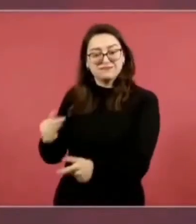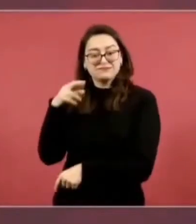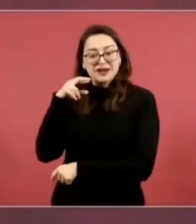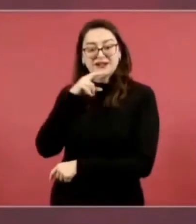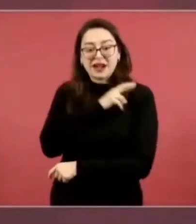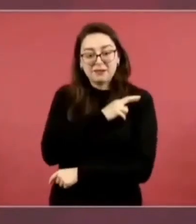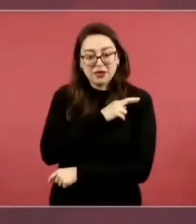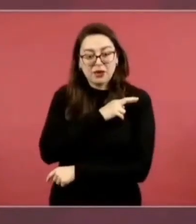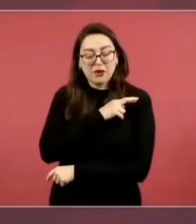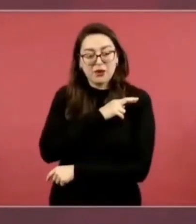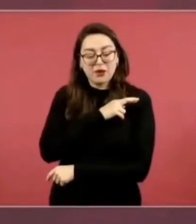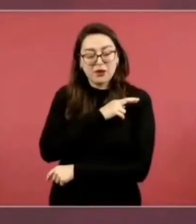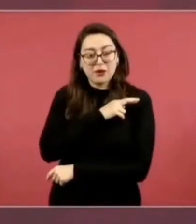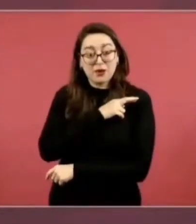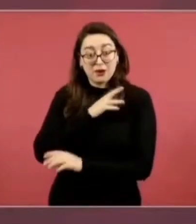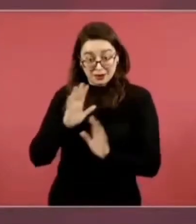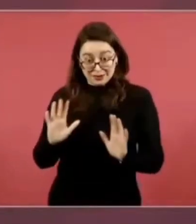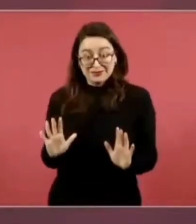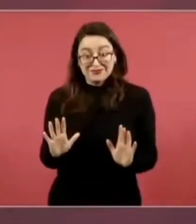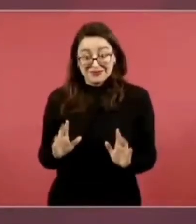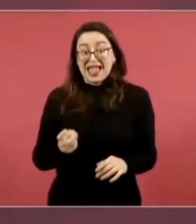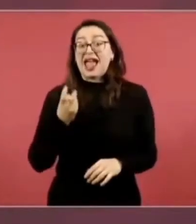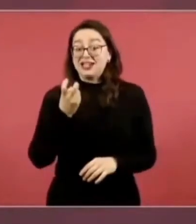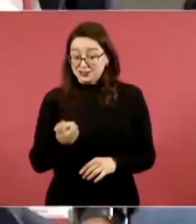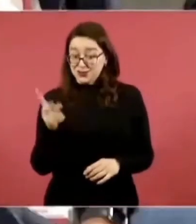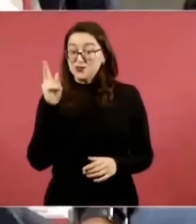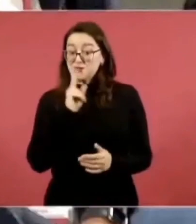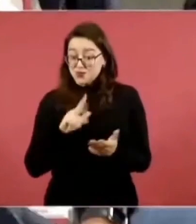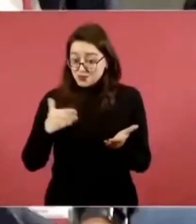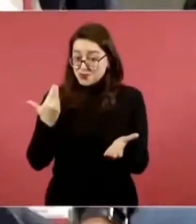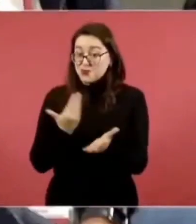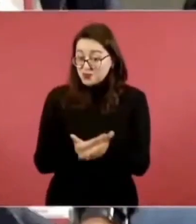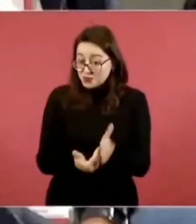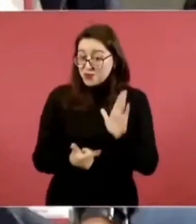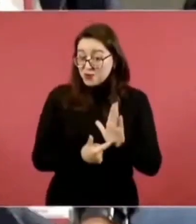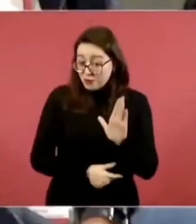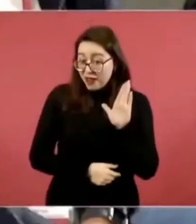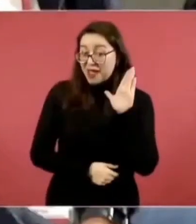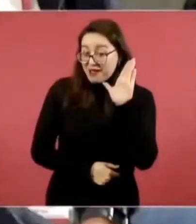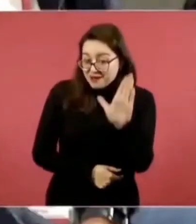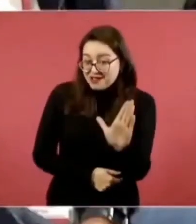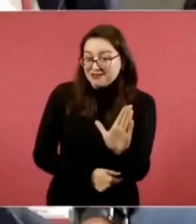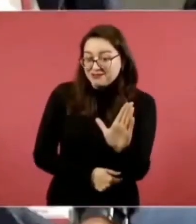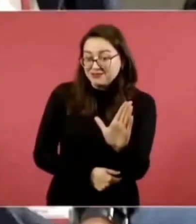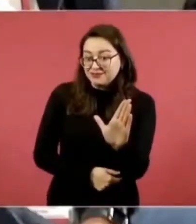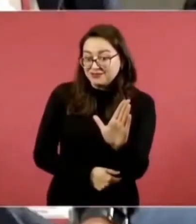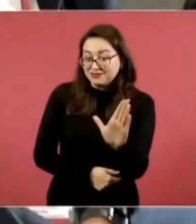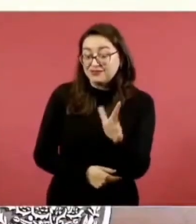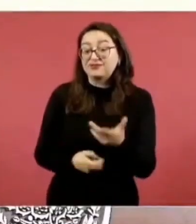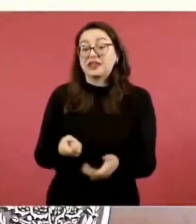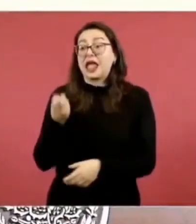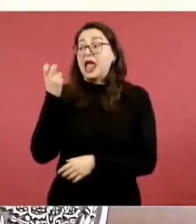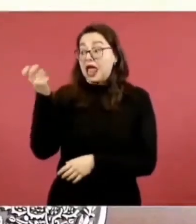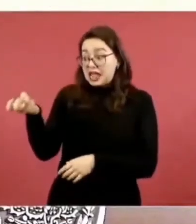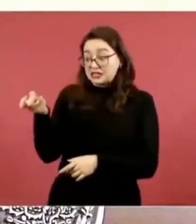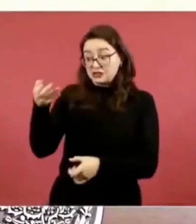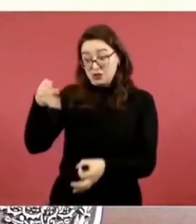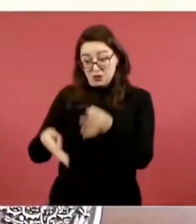Sí, pero voy a traer el documento. Cuando sale esa sentencia,